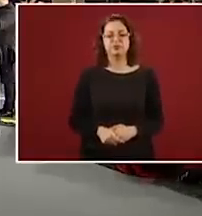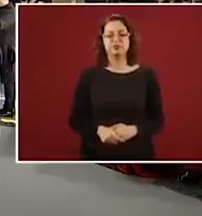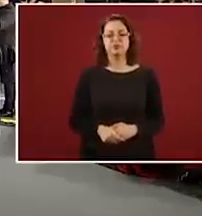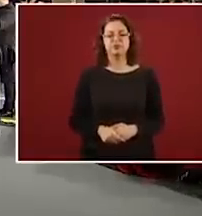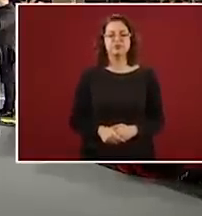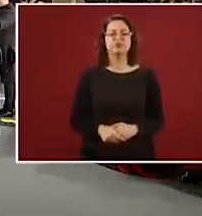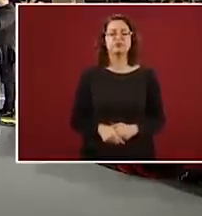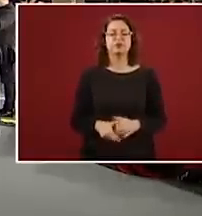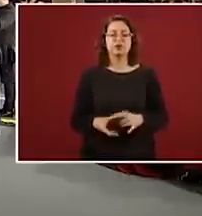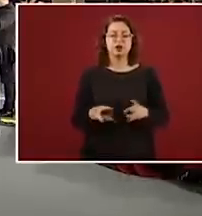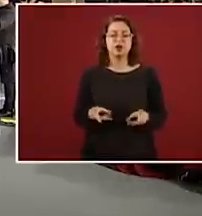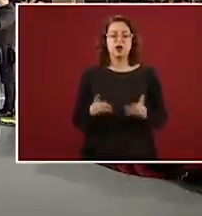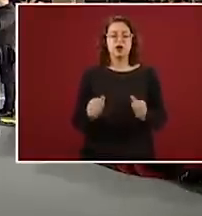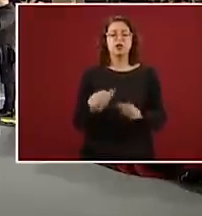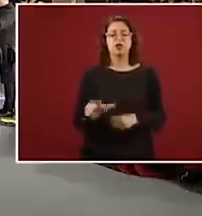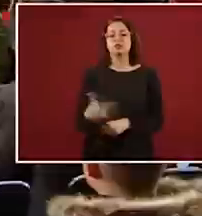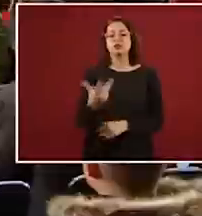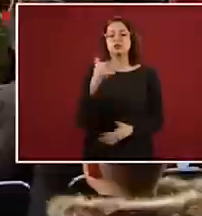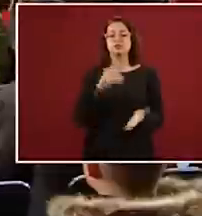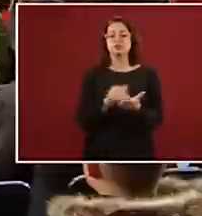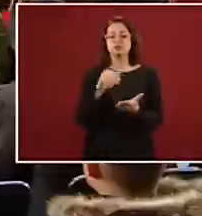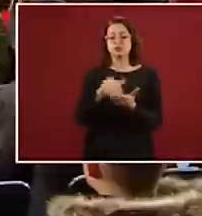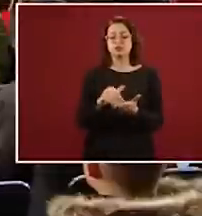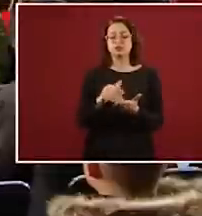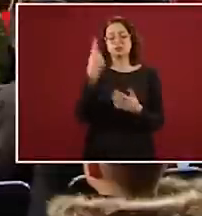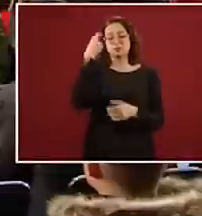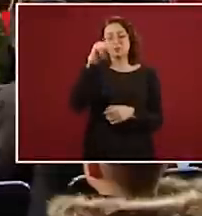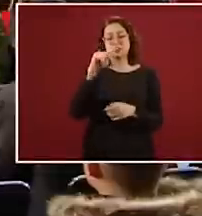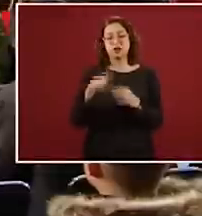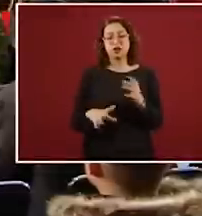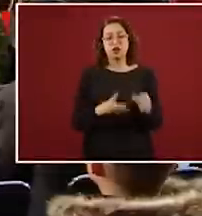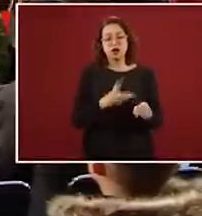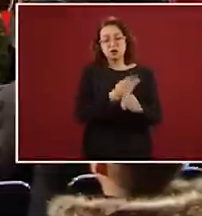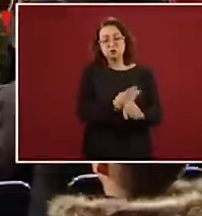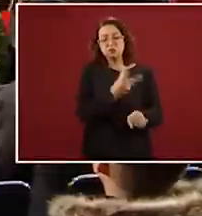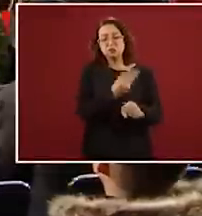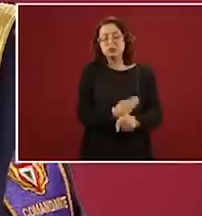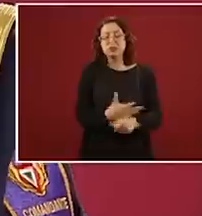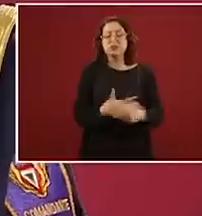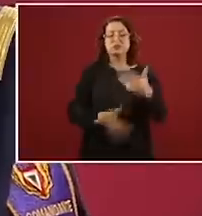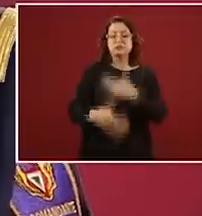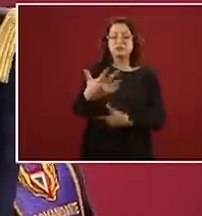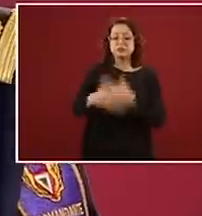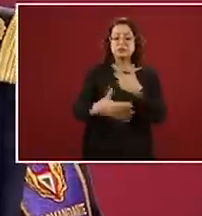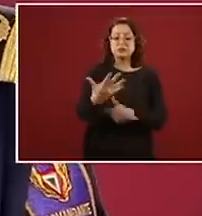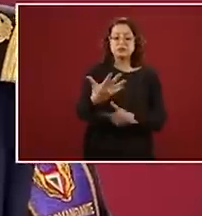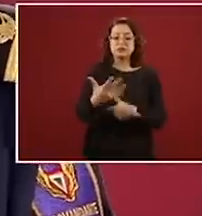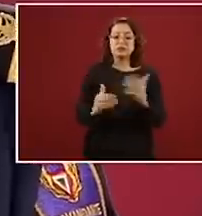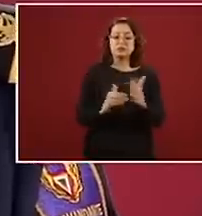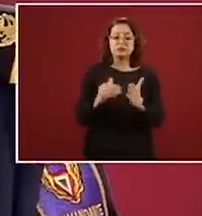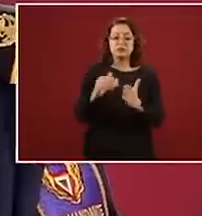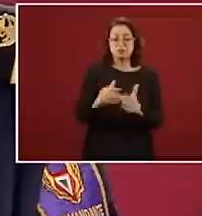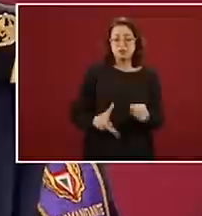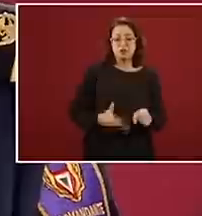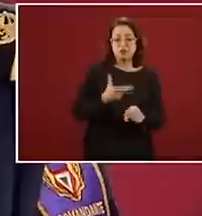gastaron 13 millones de preservación aproximadamente. Y 15 millones de